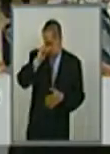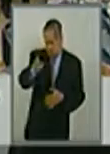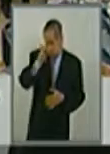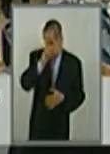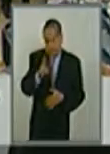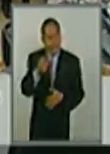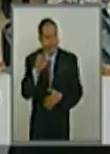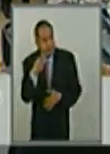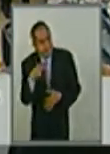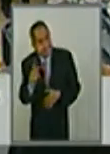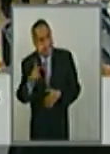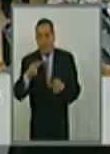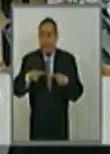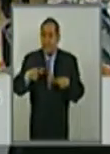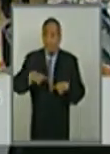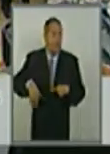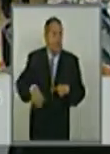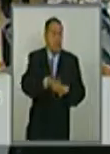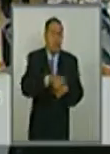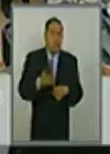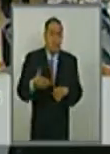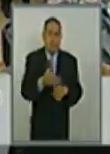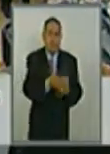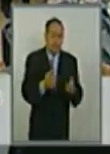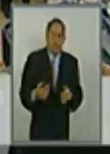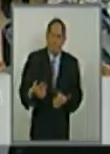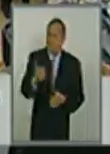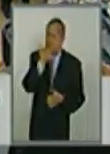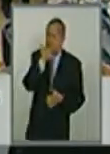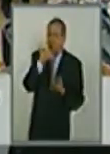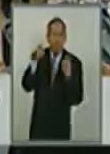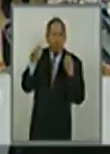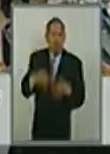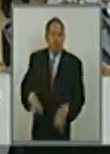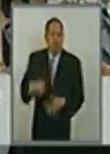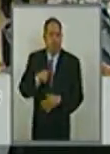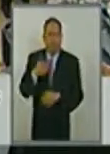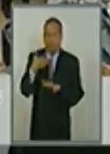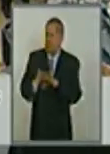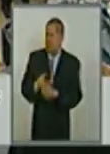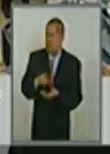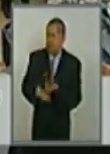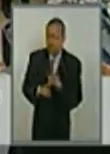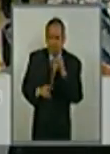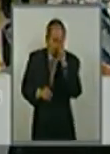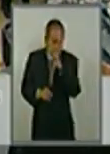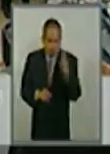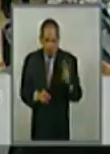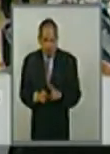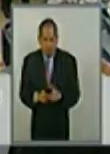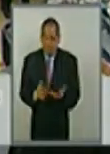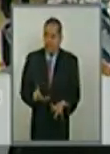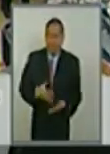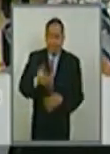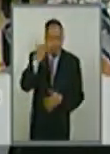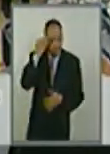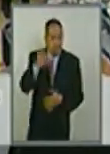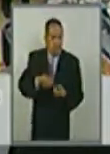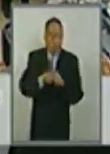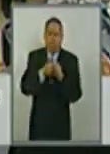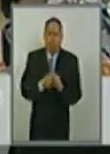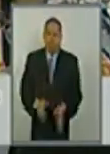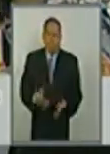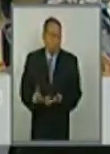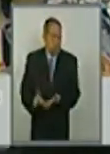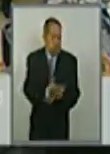los pescadores los afecta de una manera catastrófica y en estos tiempos ellos afrontan grandes pérdidas en